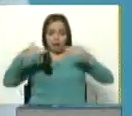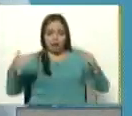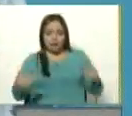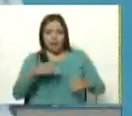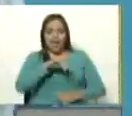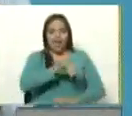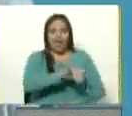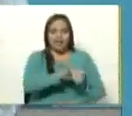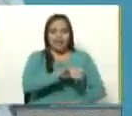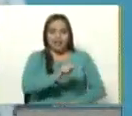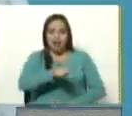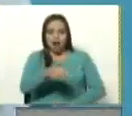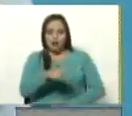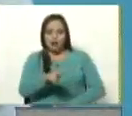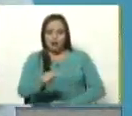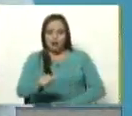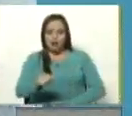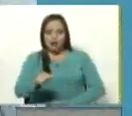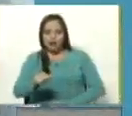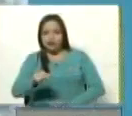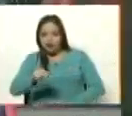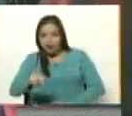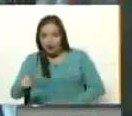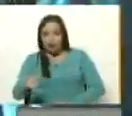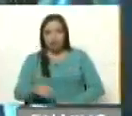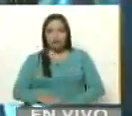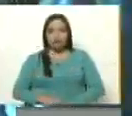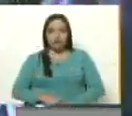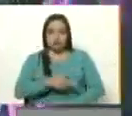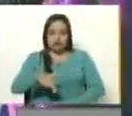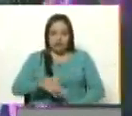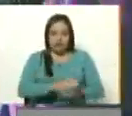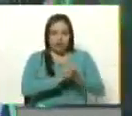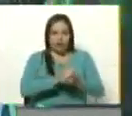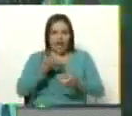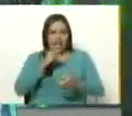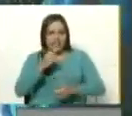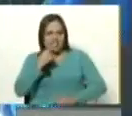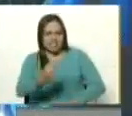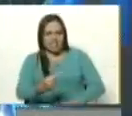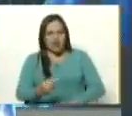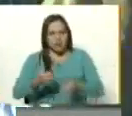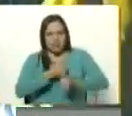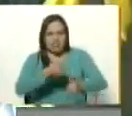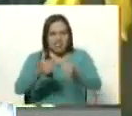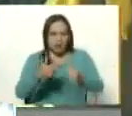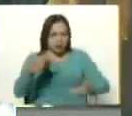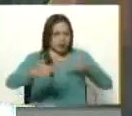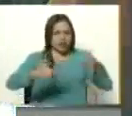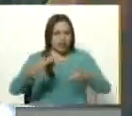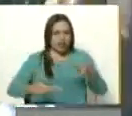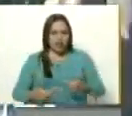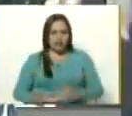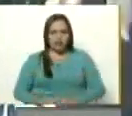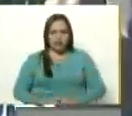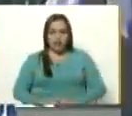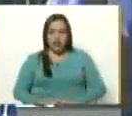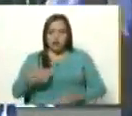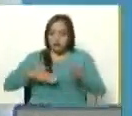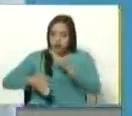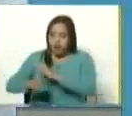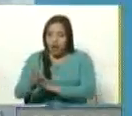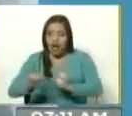día siguiente sale en televisión, es perseguido, y como pistolero de Puente Llaguno empiezan a acusar la radio, nos allanan el 12 de